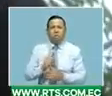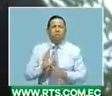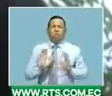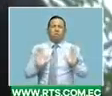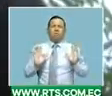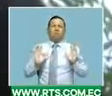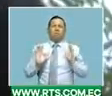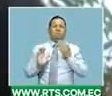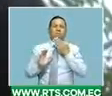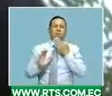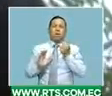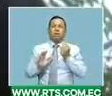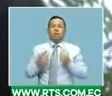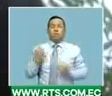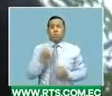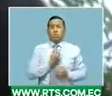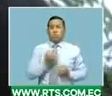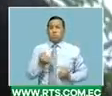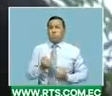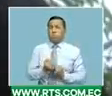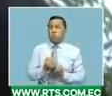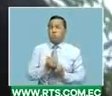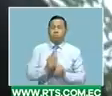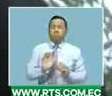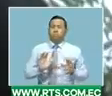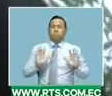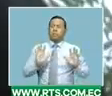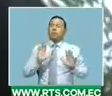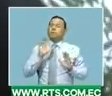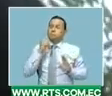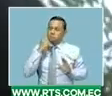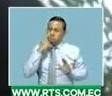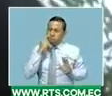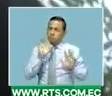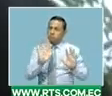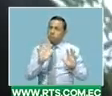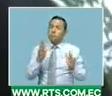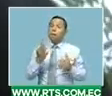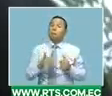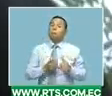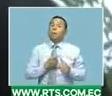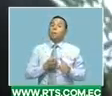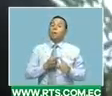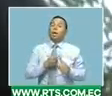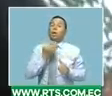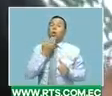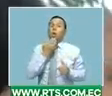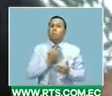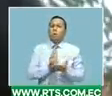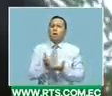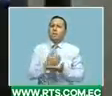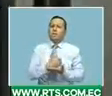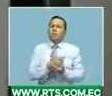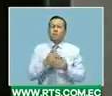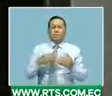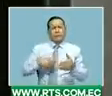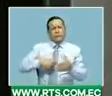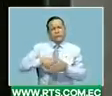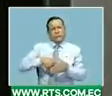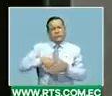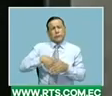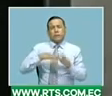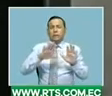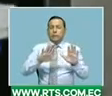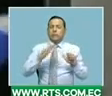pueda apoyar en esto, ¿no? Porque básicamente, como digo, el acceso va a estar bastante limitado. Pero no descarta